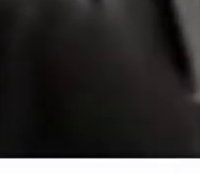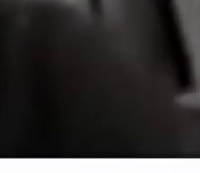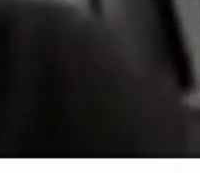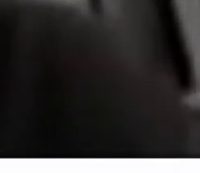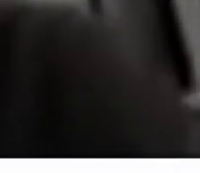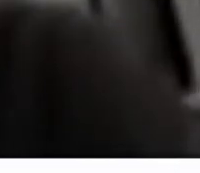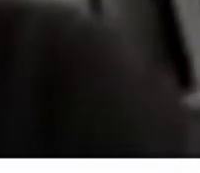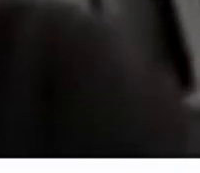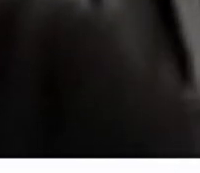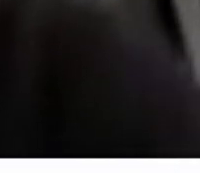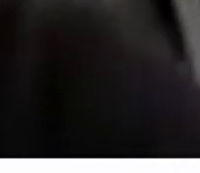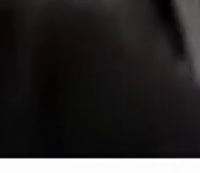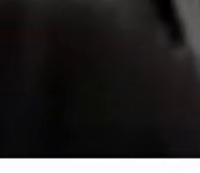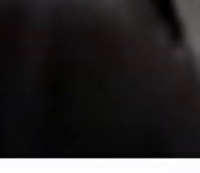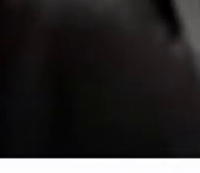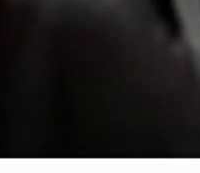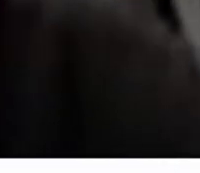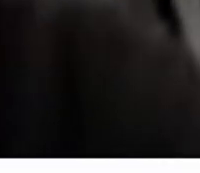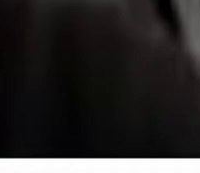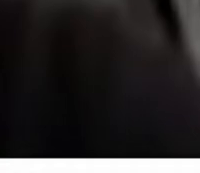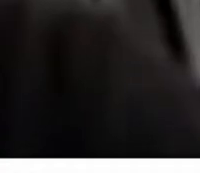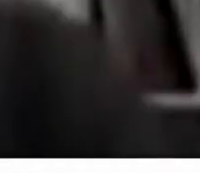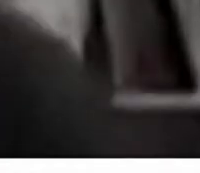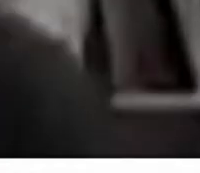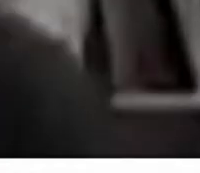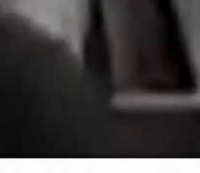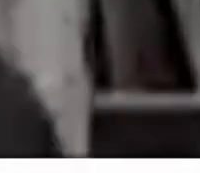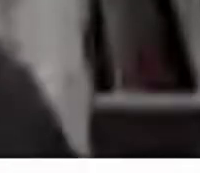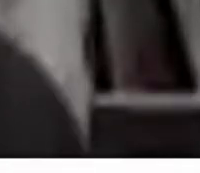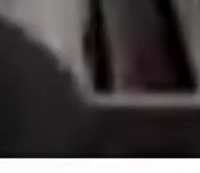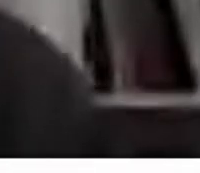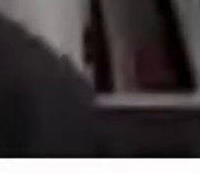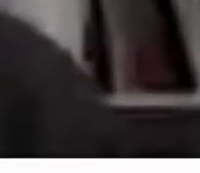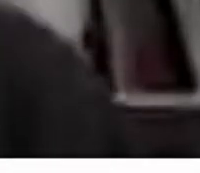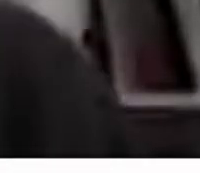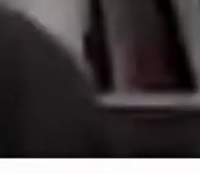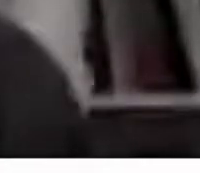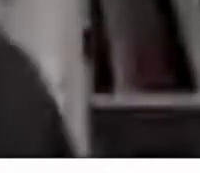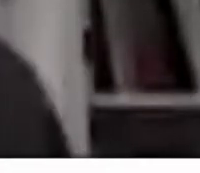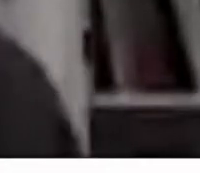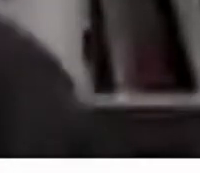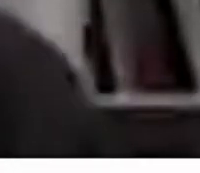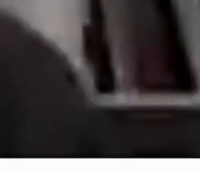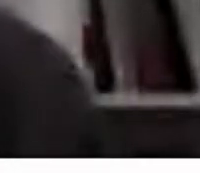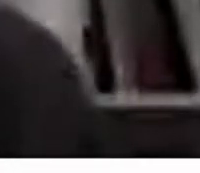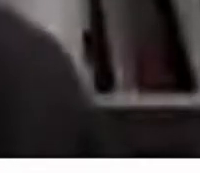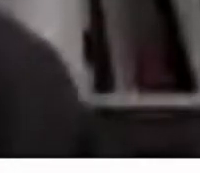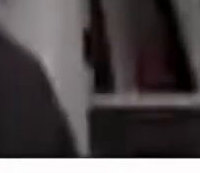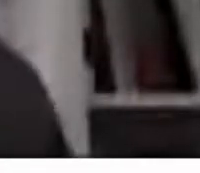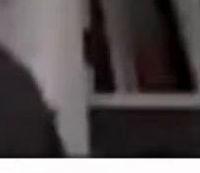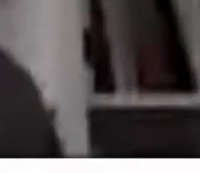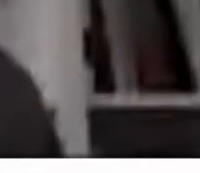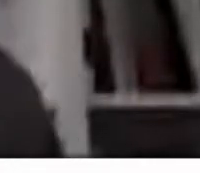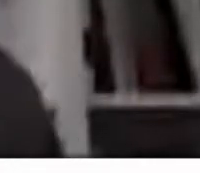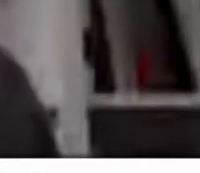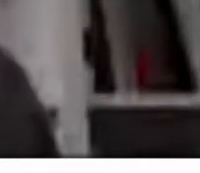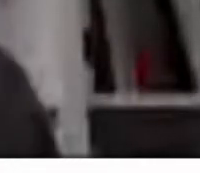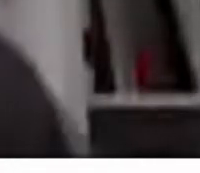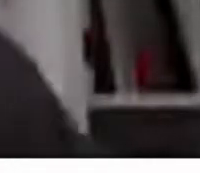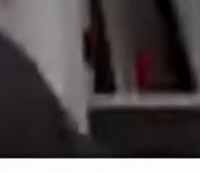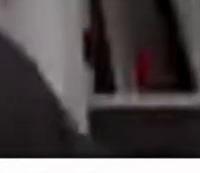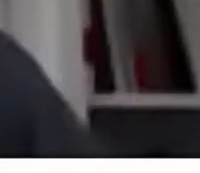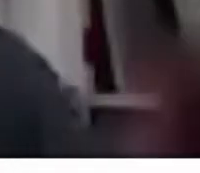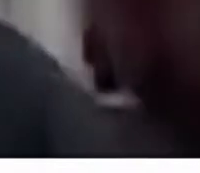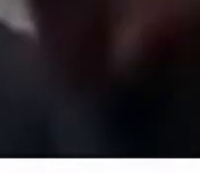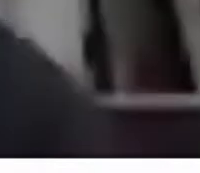por qué no se implementa la ley de góndolas en la Argentina? Porque el gobierno nacional prefiere acordar una lista de precios máximos